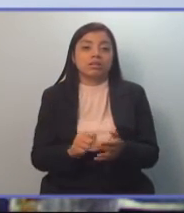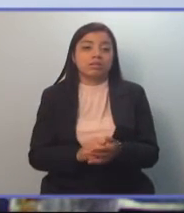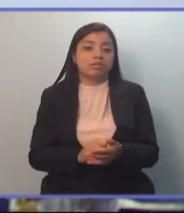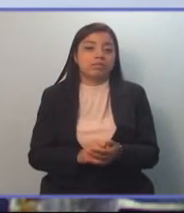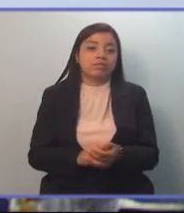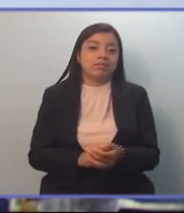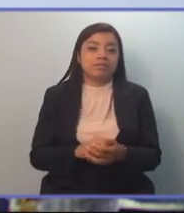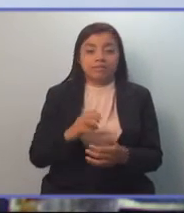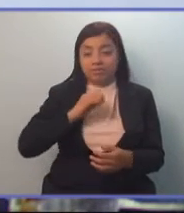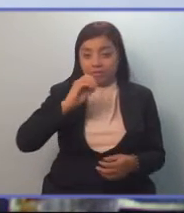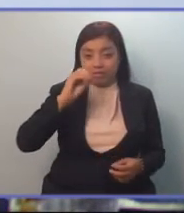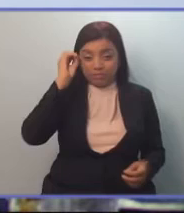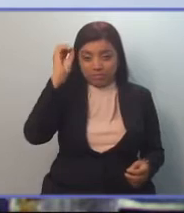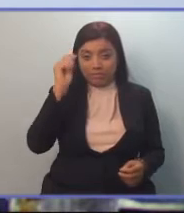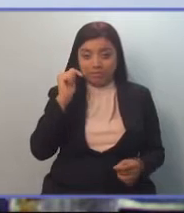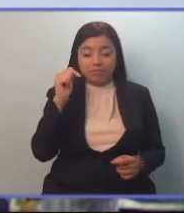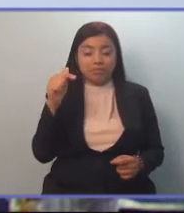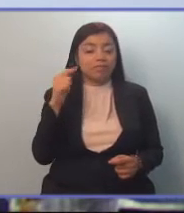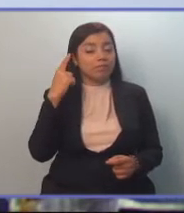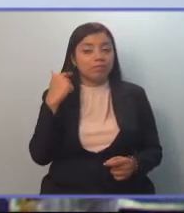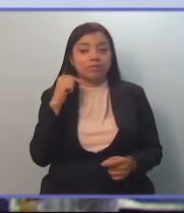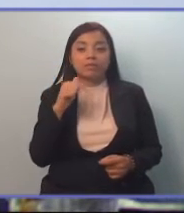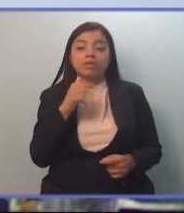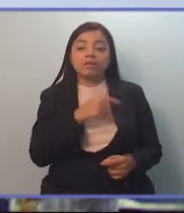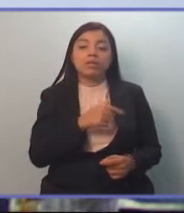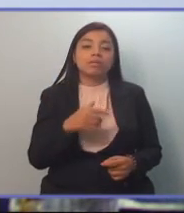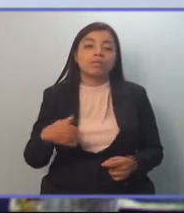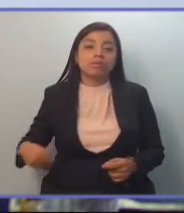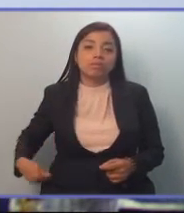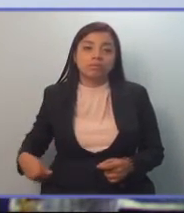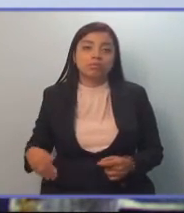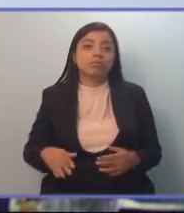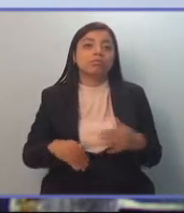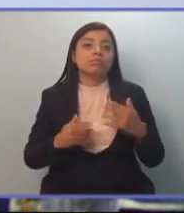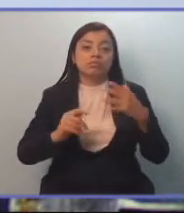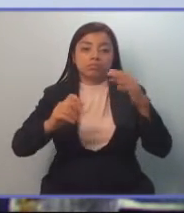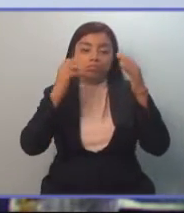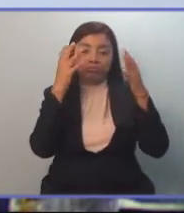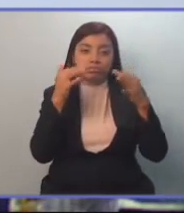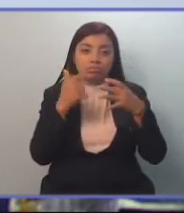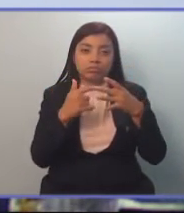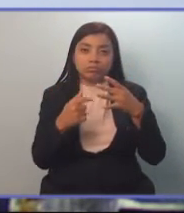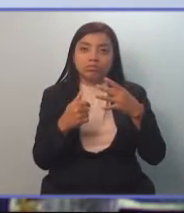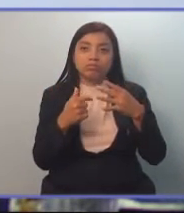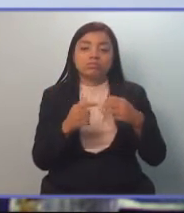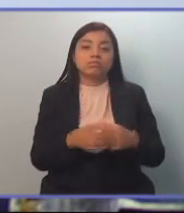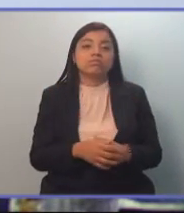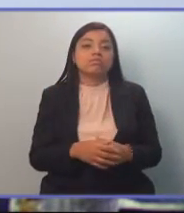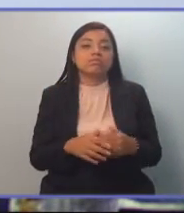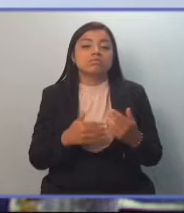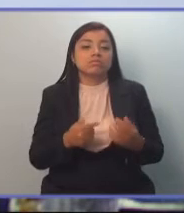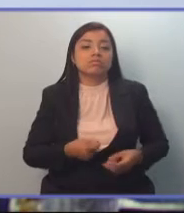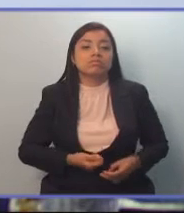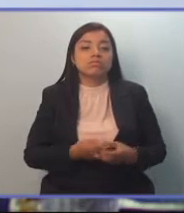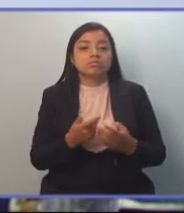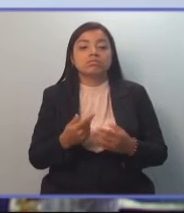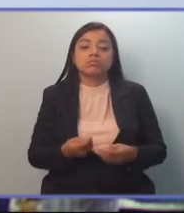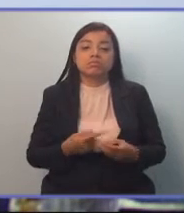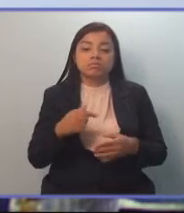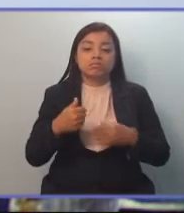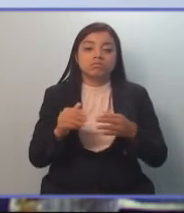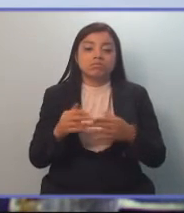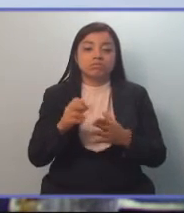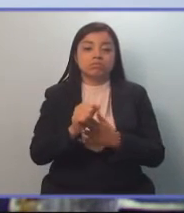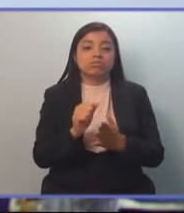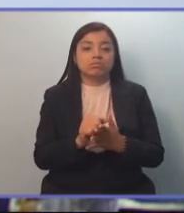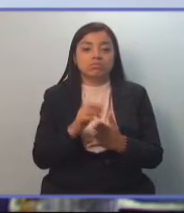de las observaciones hechas por el señor Presidente de la República al decreto legislativo en referencia, manifestando que ciertos artículos